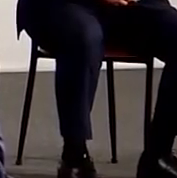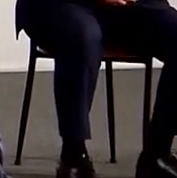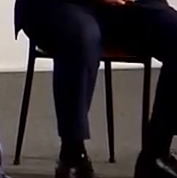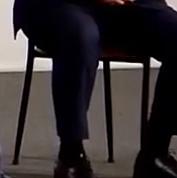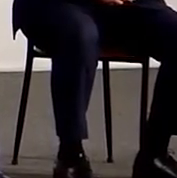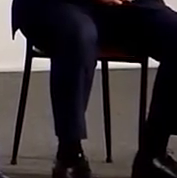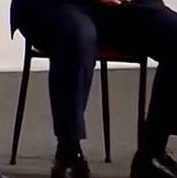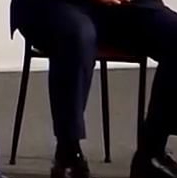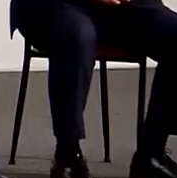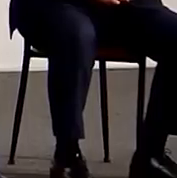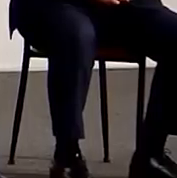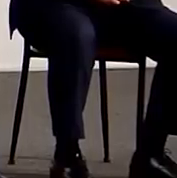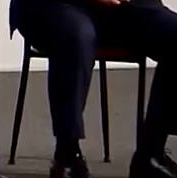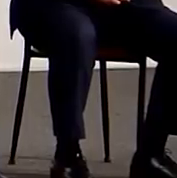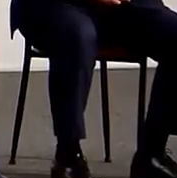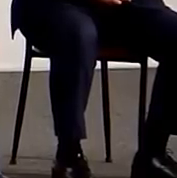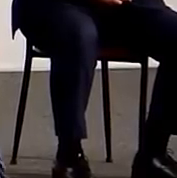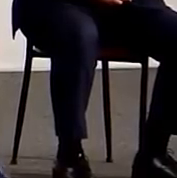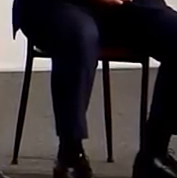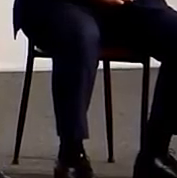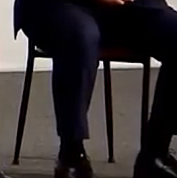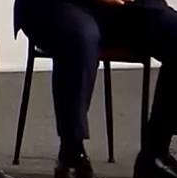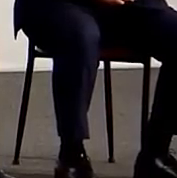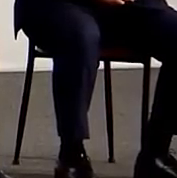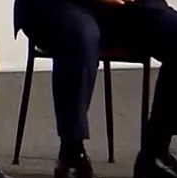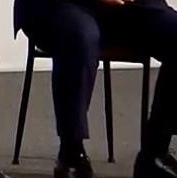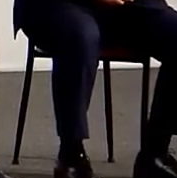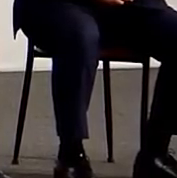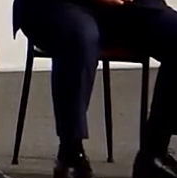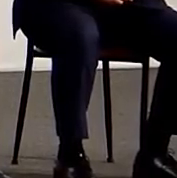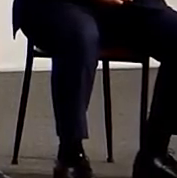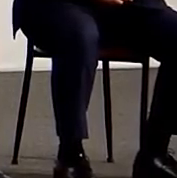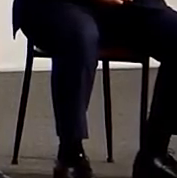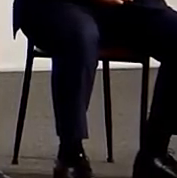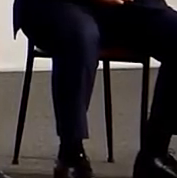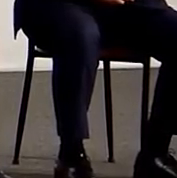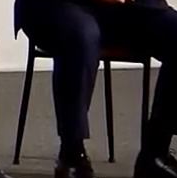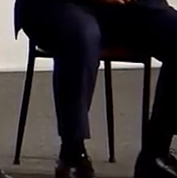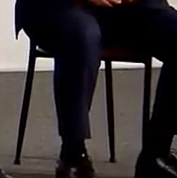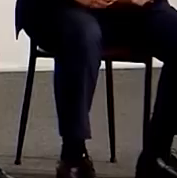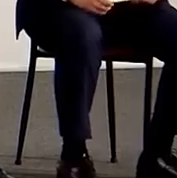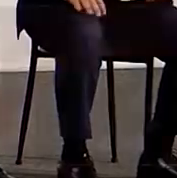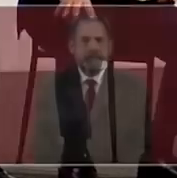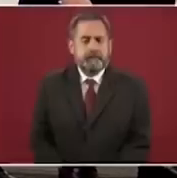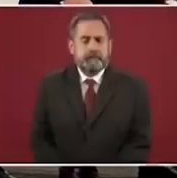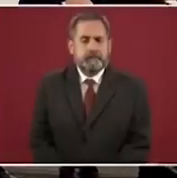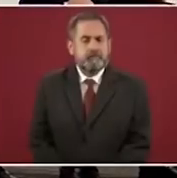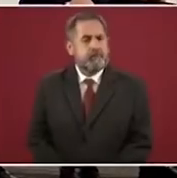el público que se ha acercado por parte de Grupo Imagen, el tema de la cédula de única de identidad, presidente, nos han